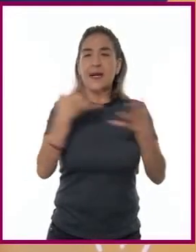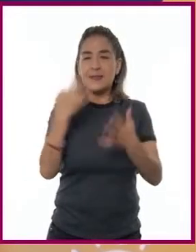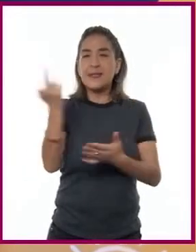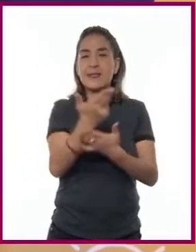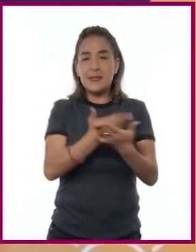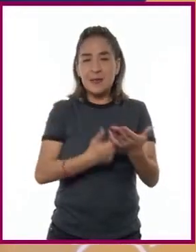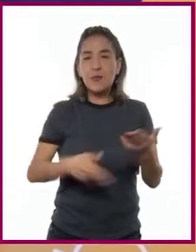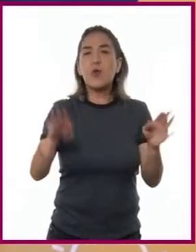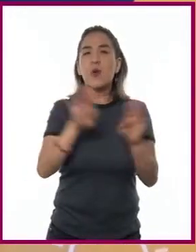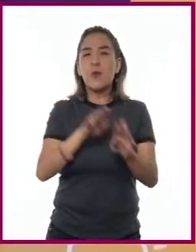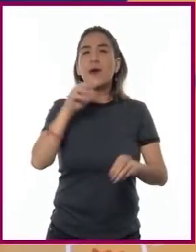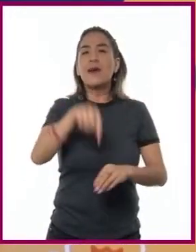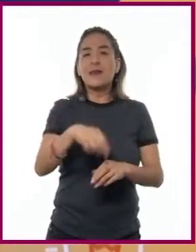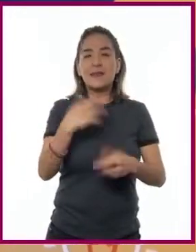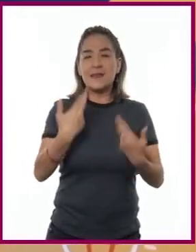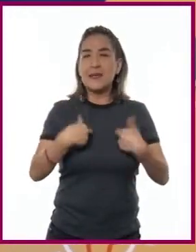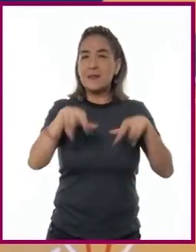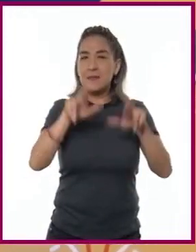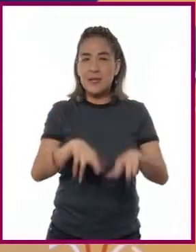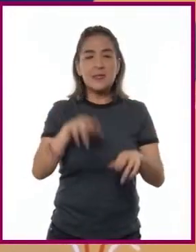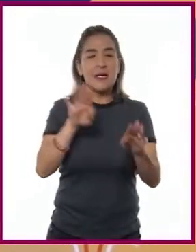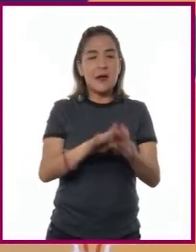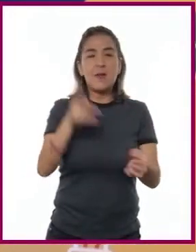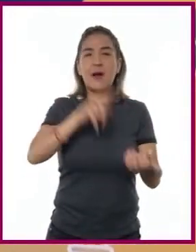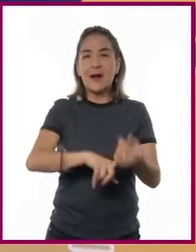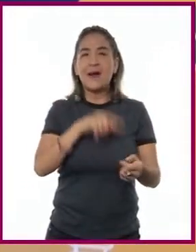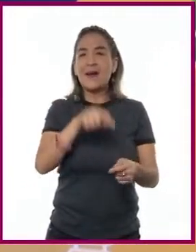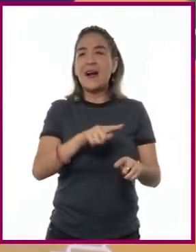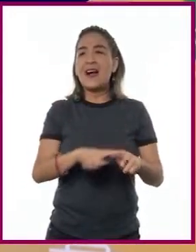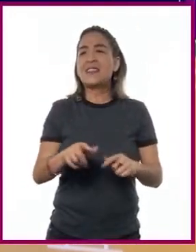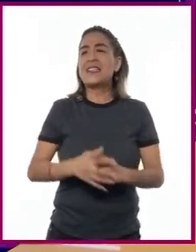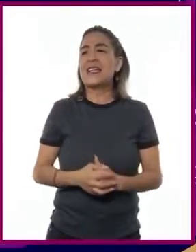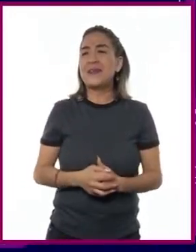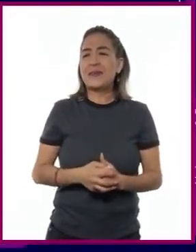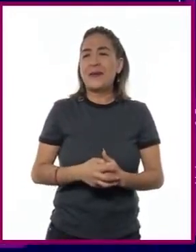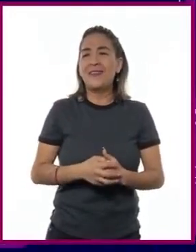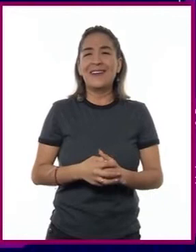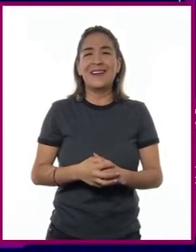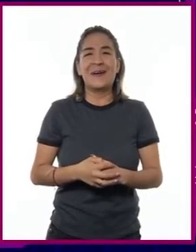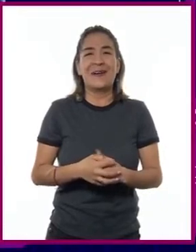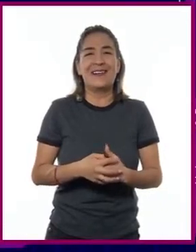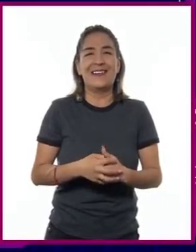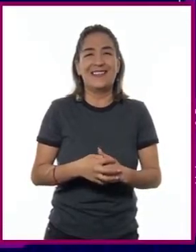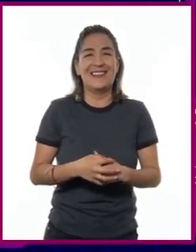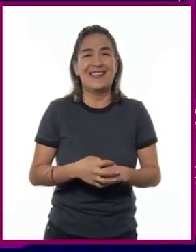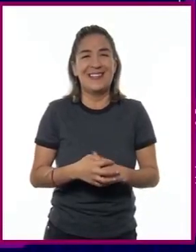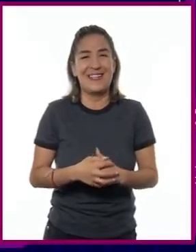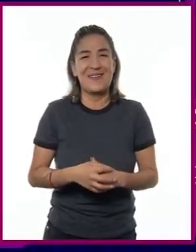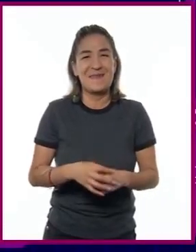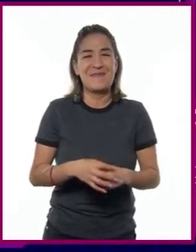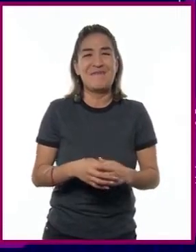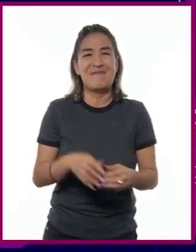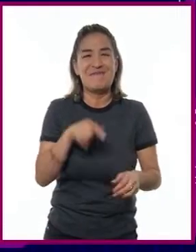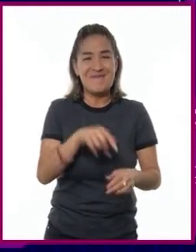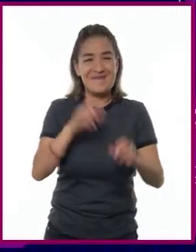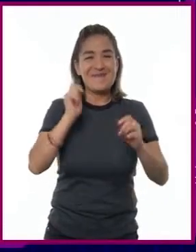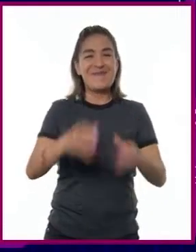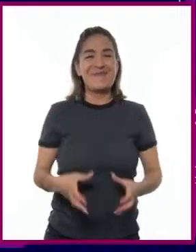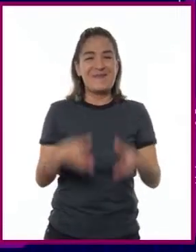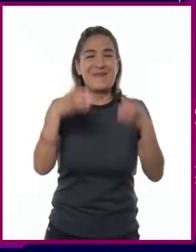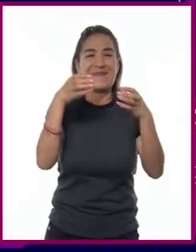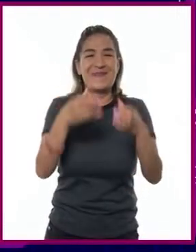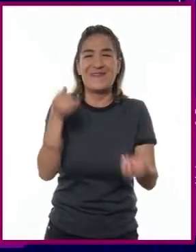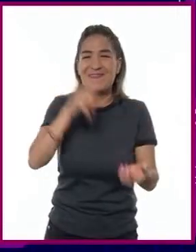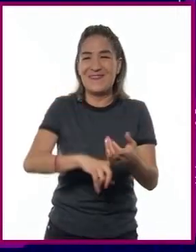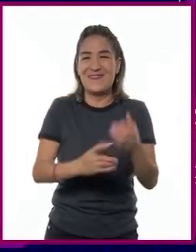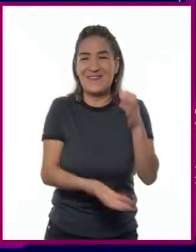que representen los recipientes descritos en el problema. Tomen en cuenta que los cilindros rectos